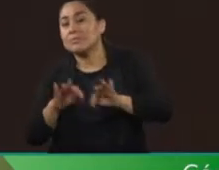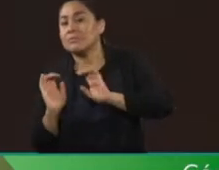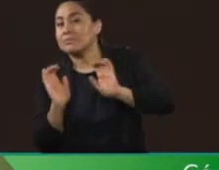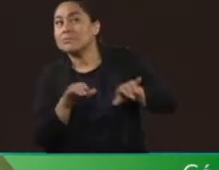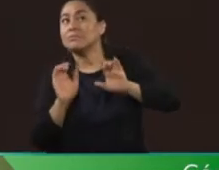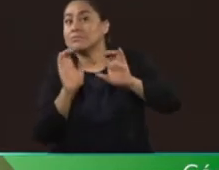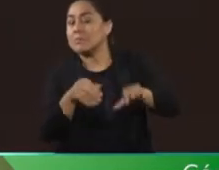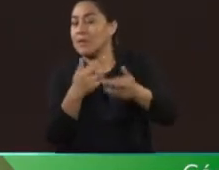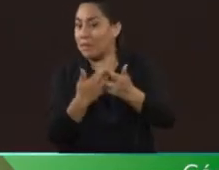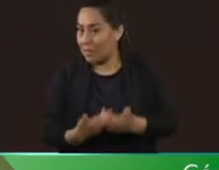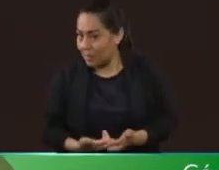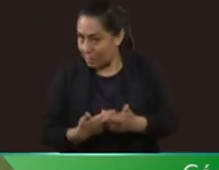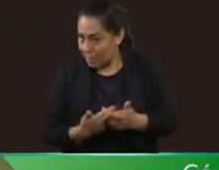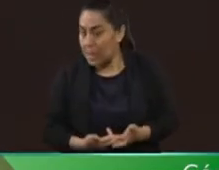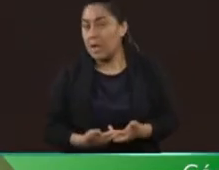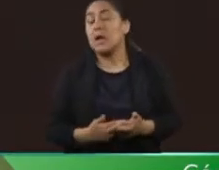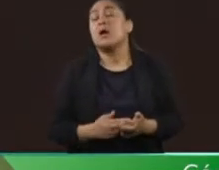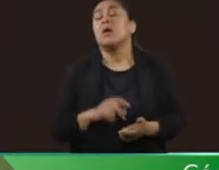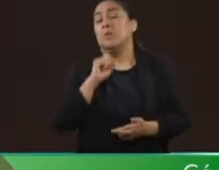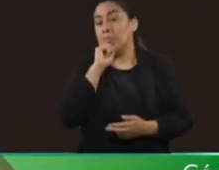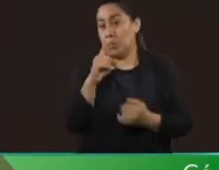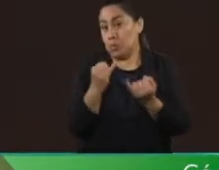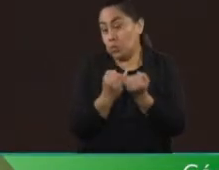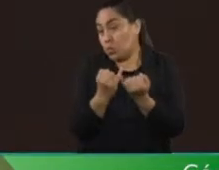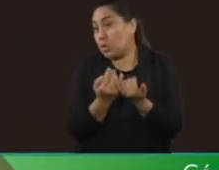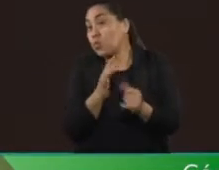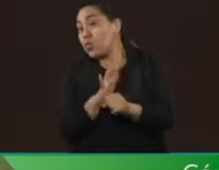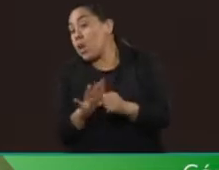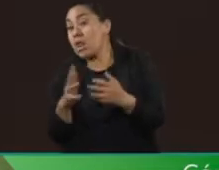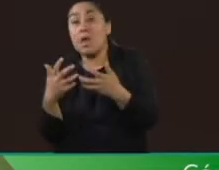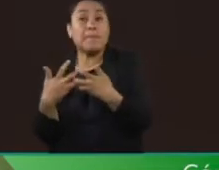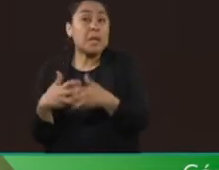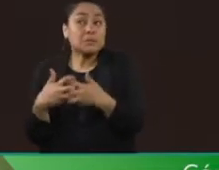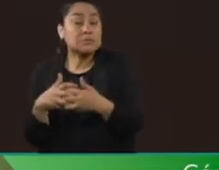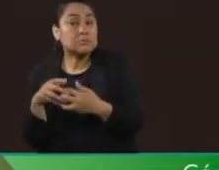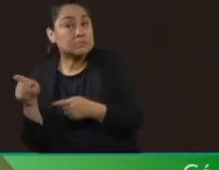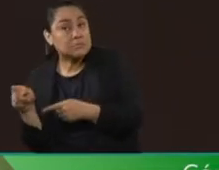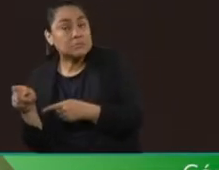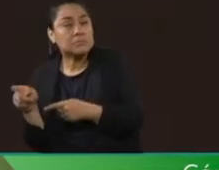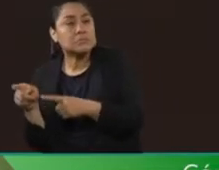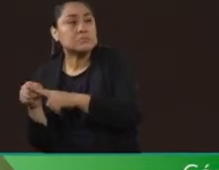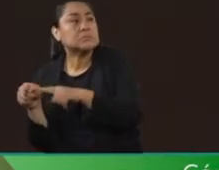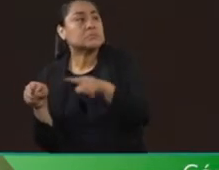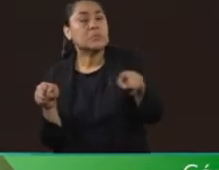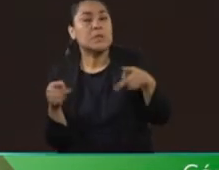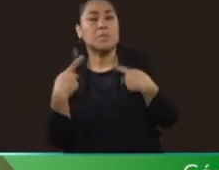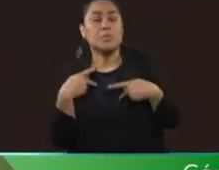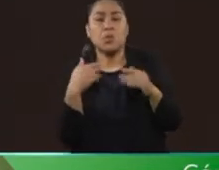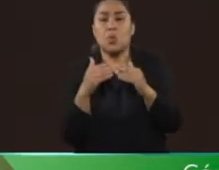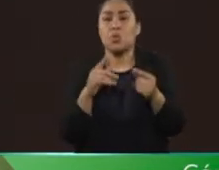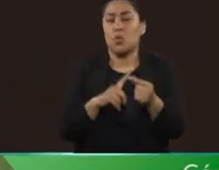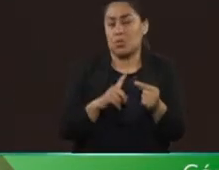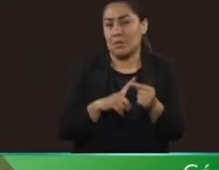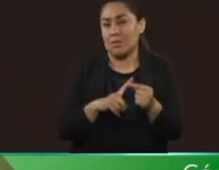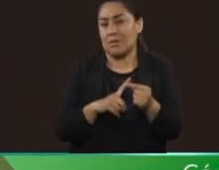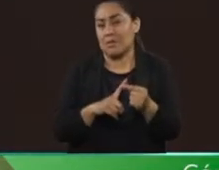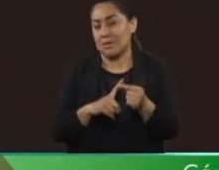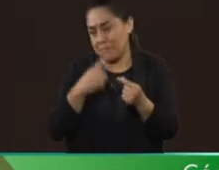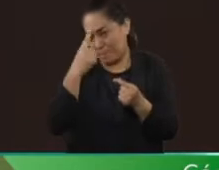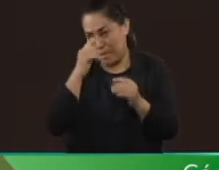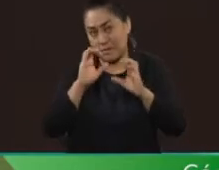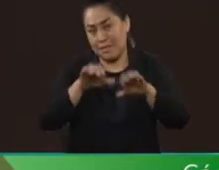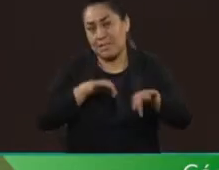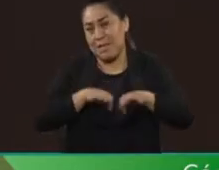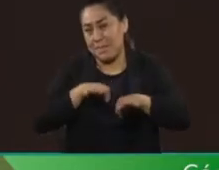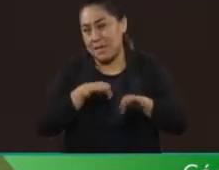tenemos que ver dónde se ubiquen esas empresas dónde van a vivir los trabajadores y las trabajadoras contratados ahí De qué